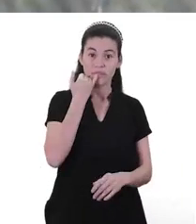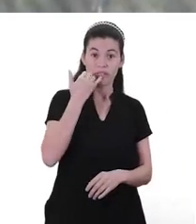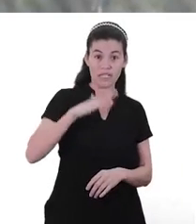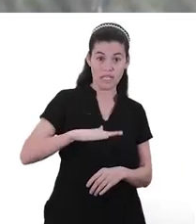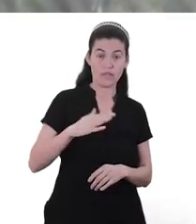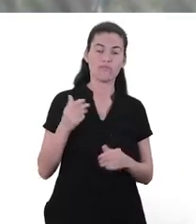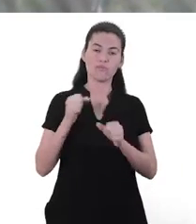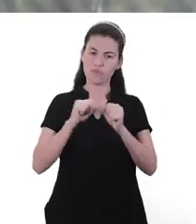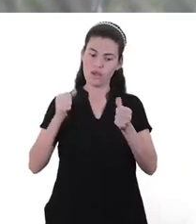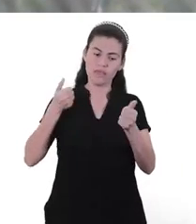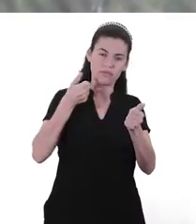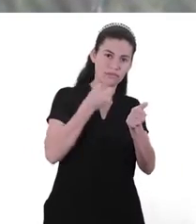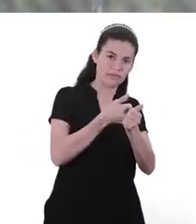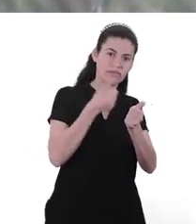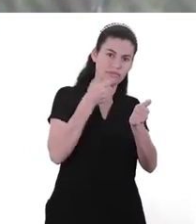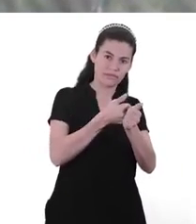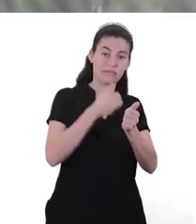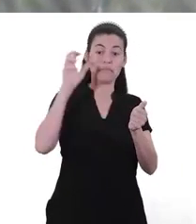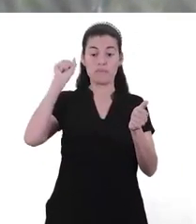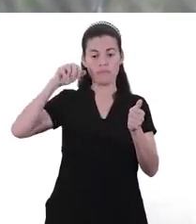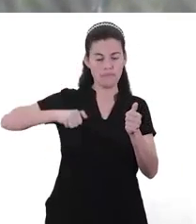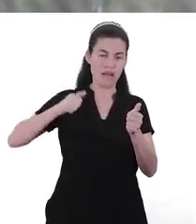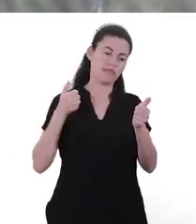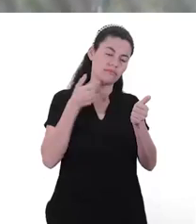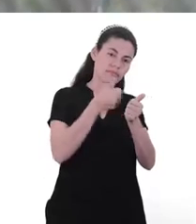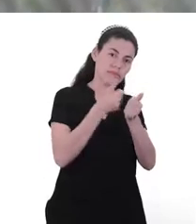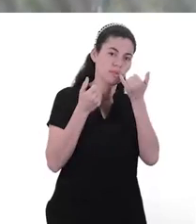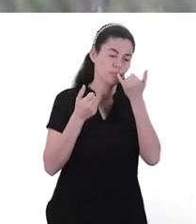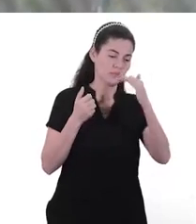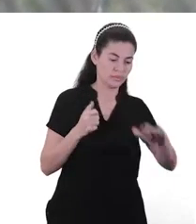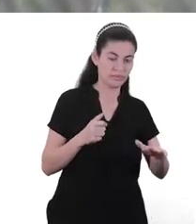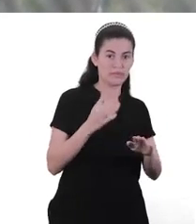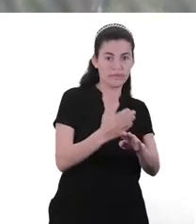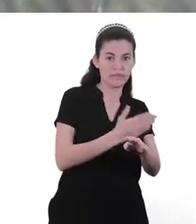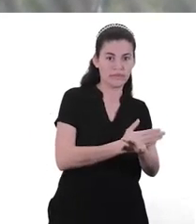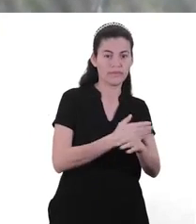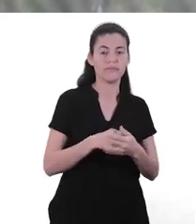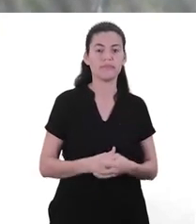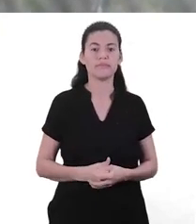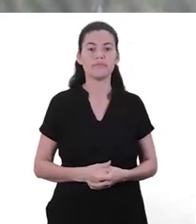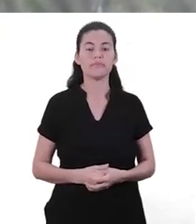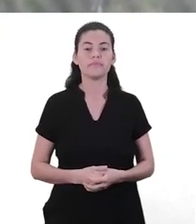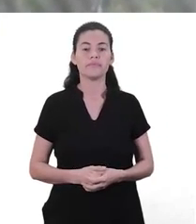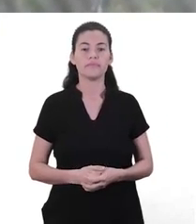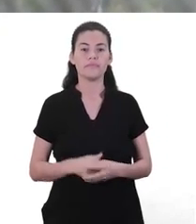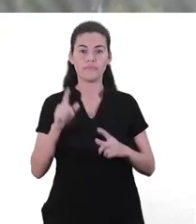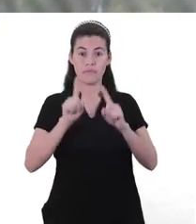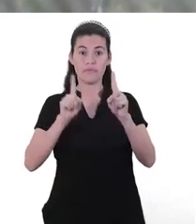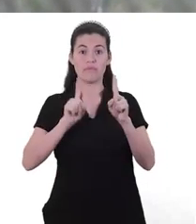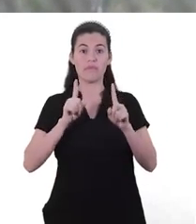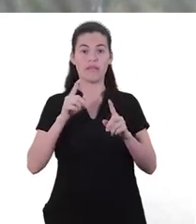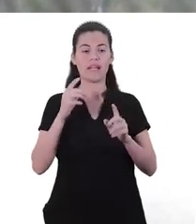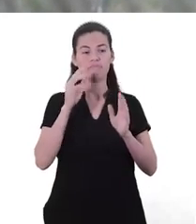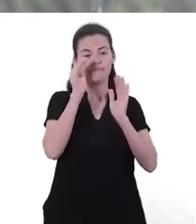más productivo, ¿verdad? Para ambas partes, ¿verdad? Porque da gusto que en tu casa te apoyen con lo que estás haciendo, porque imagínate hacer